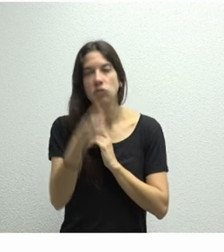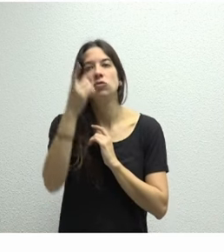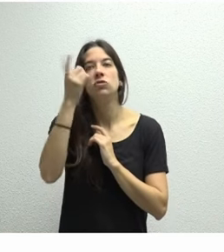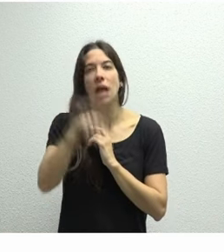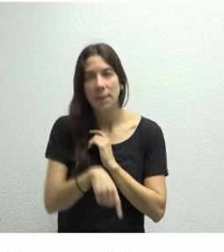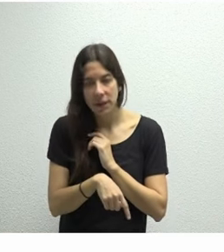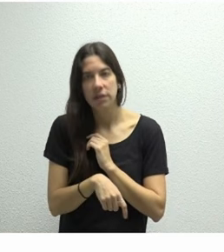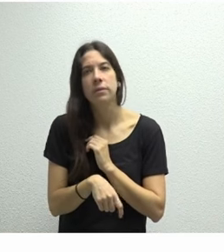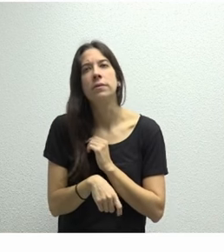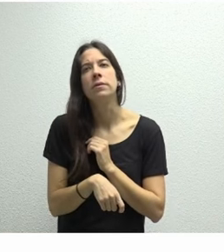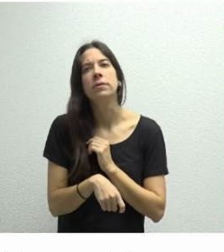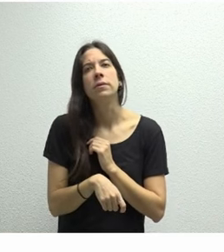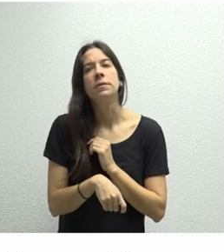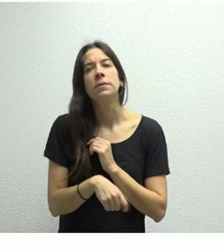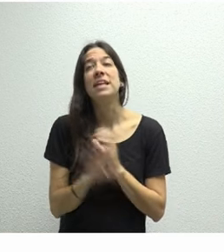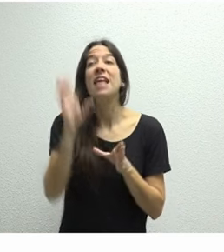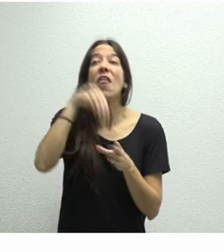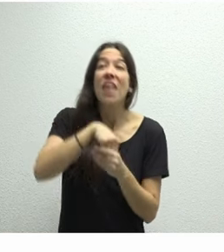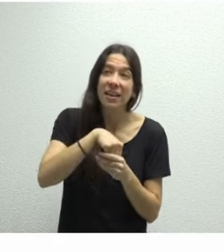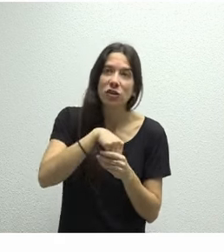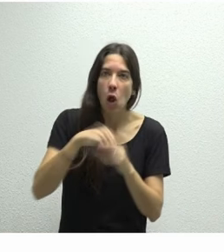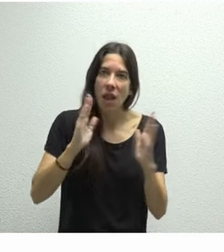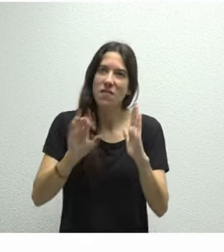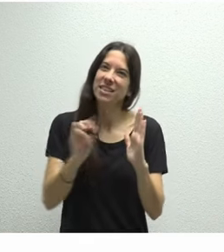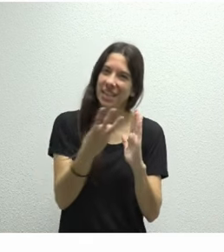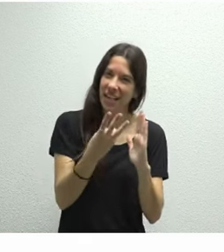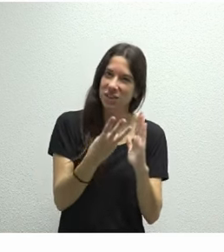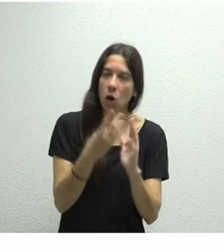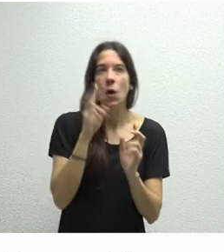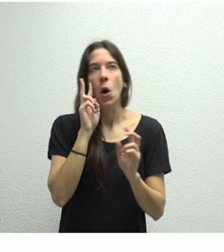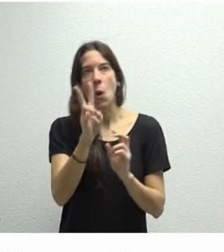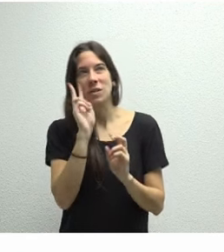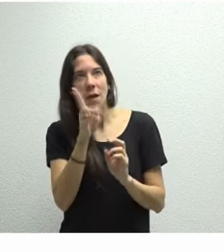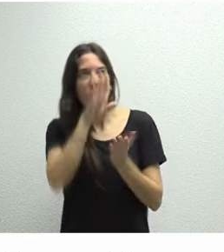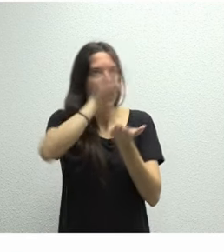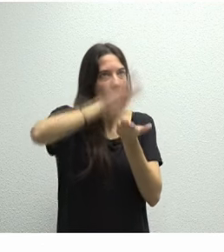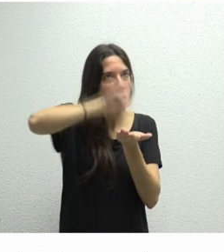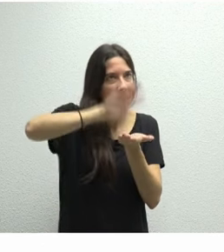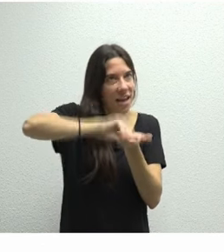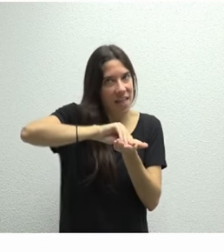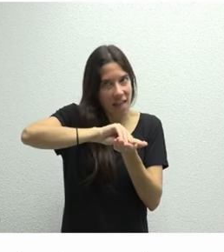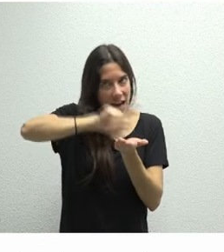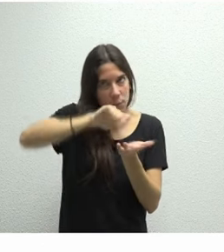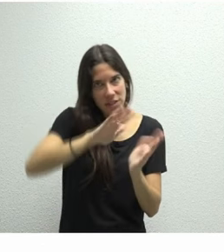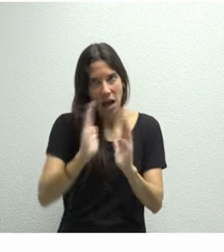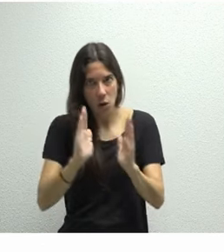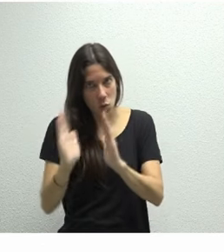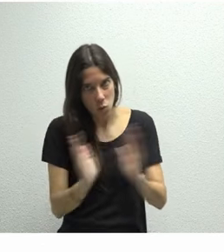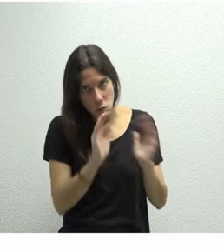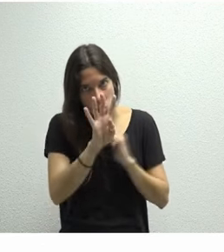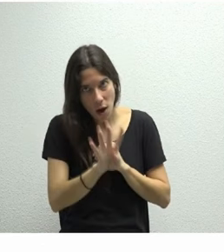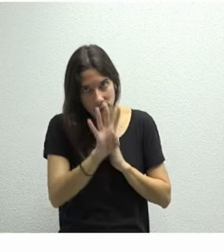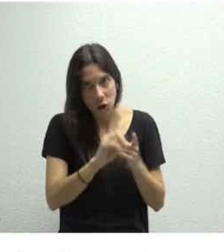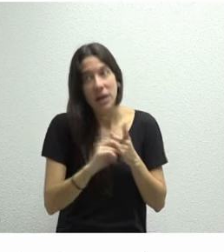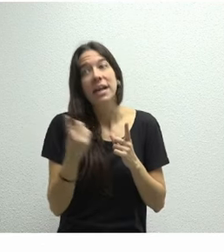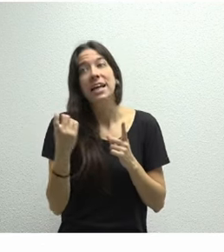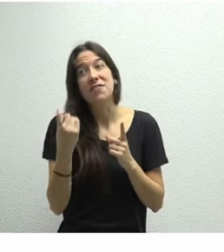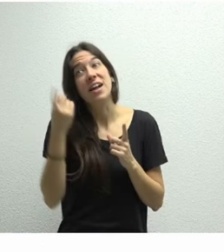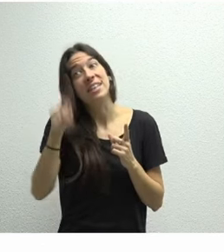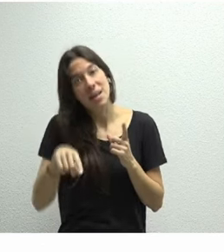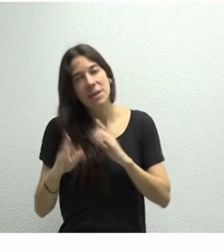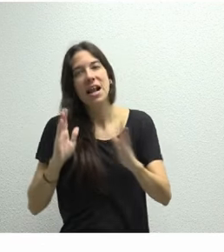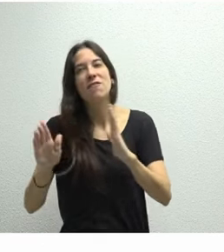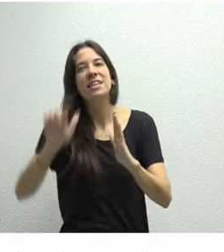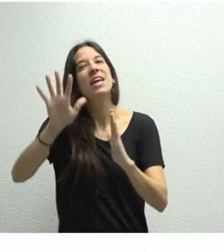esta de esta fase tres no de recogida de observación etcétera etcétera y nos queda pendiente que lo haremos también entre todos una fase de